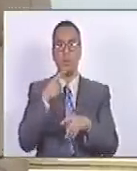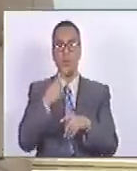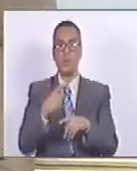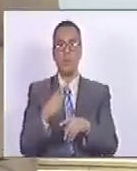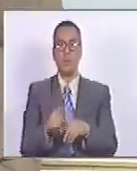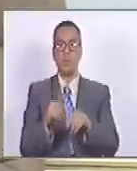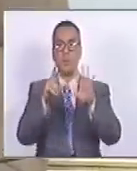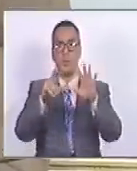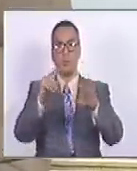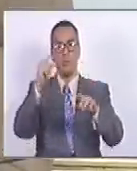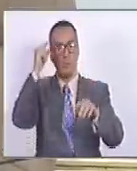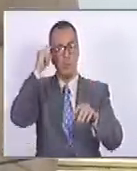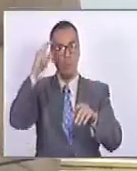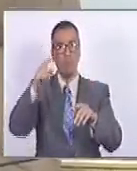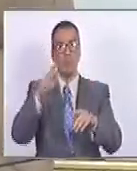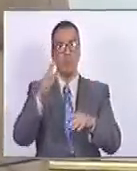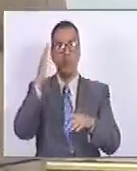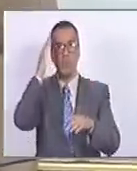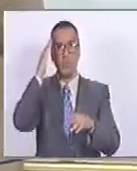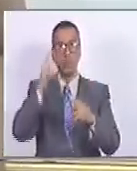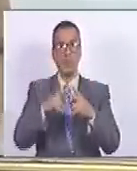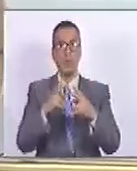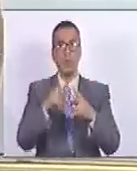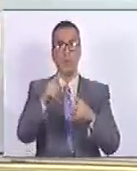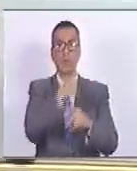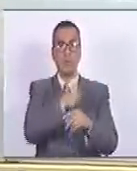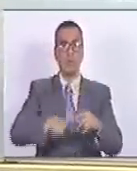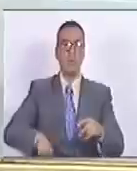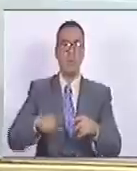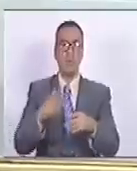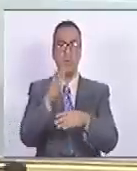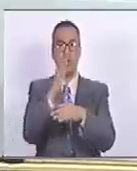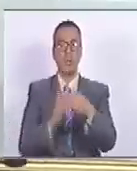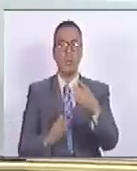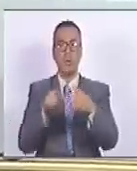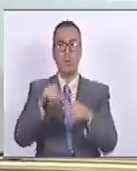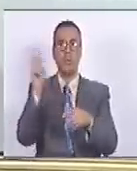que muchos días iban a reconocer a ese señor en el